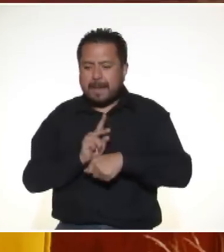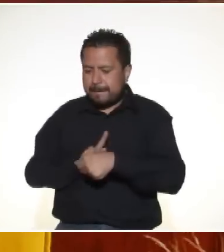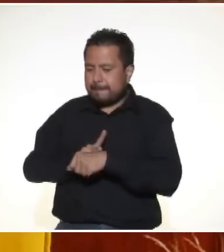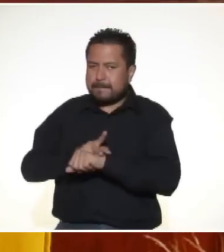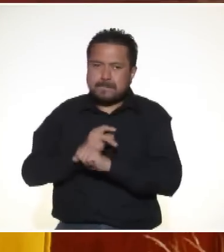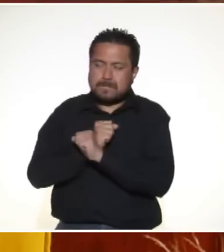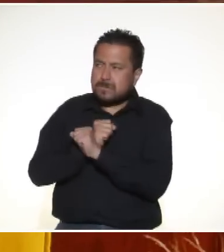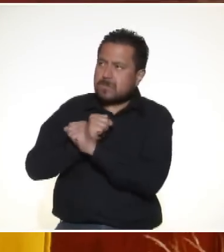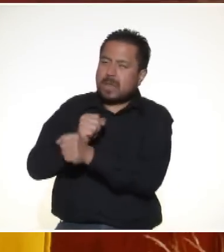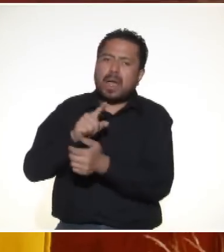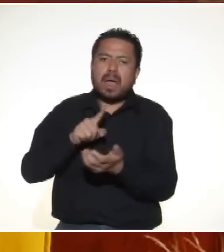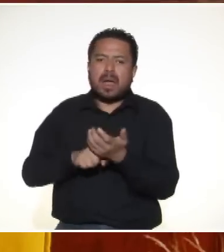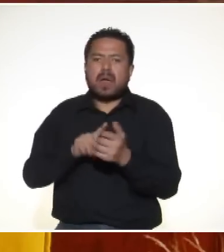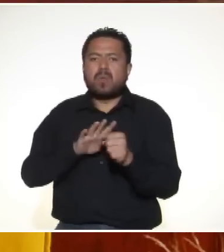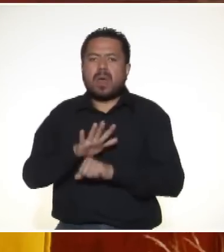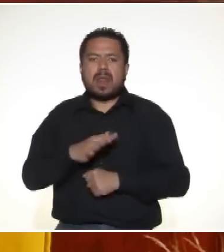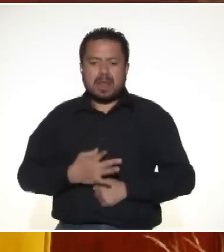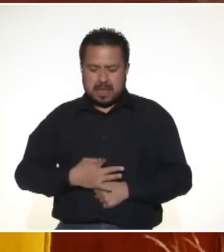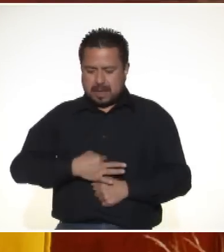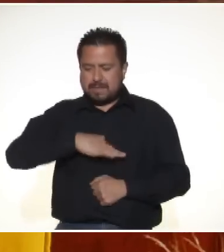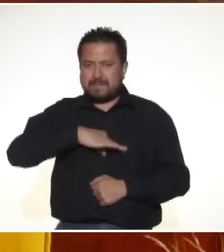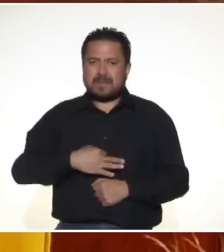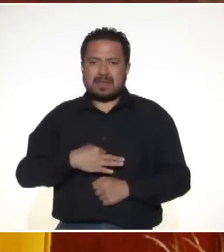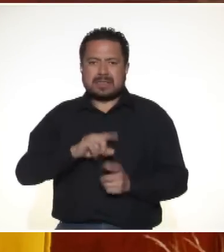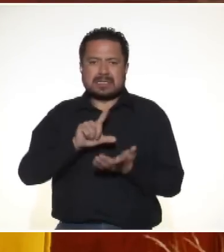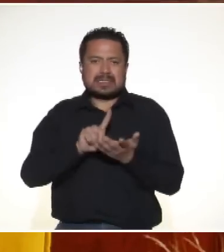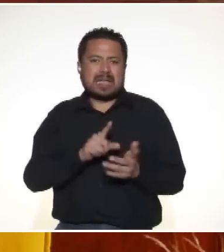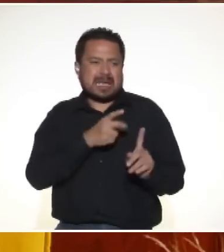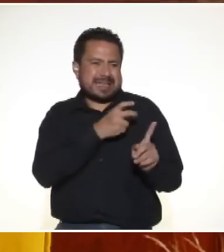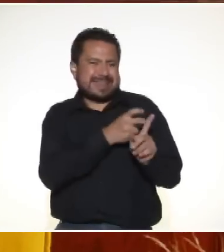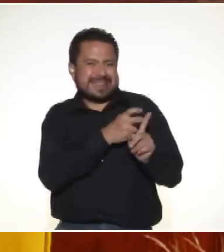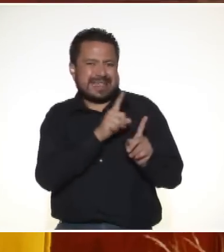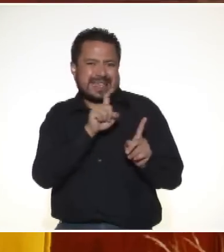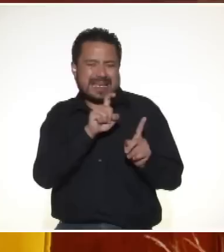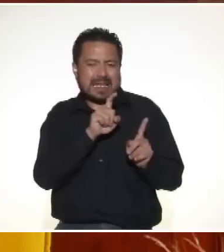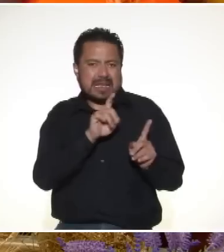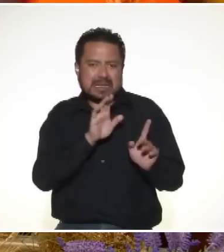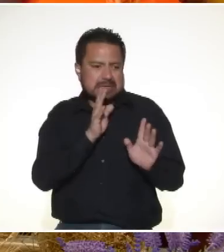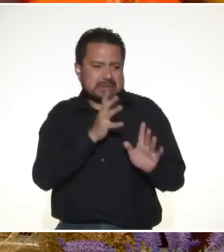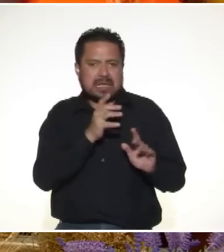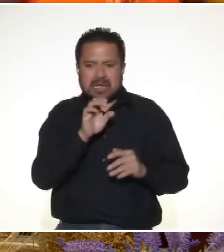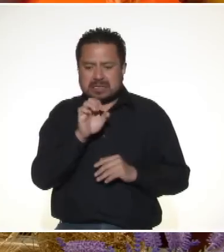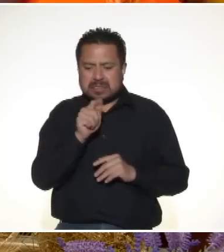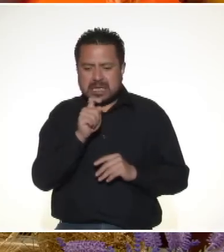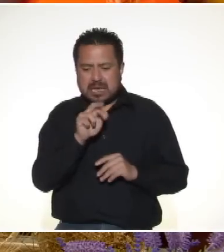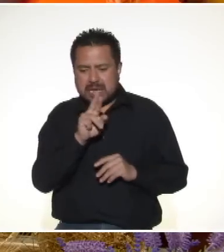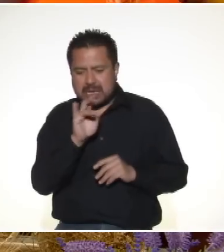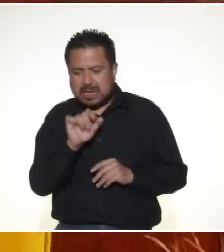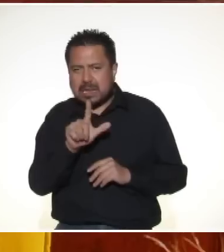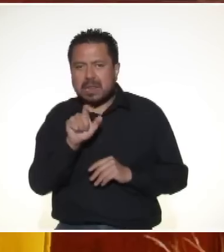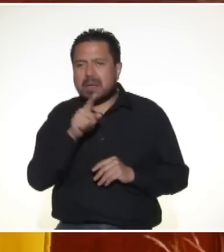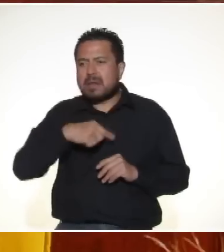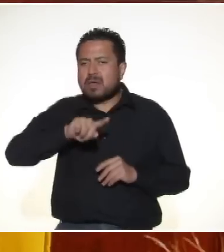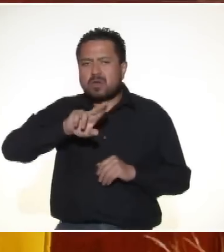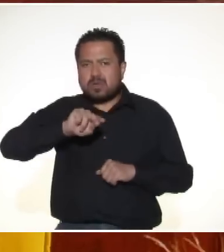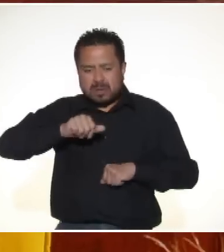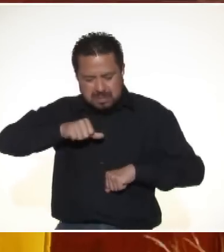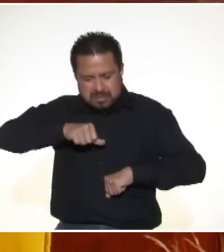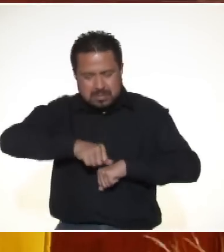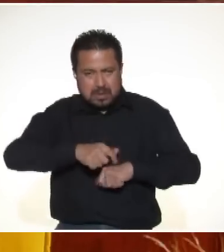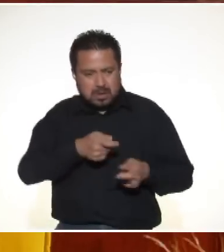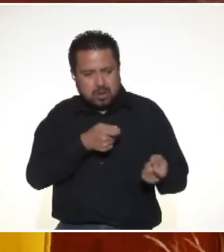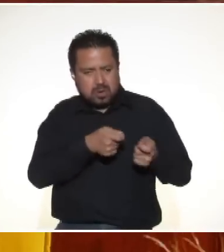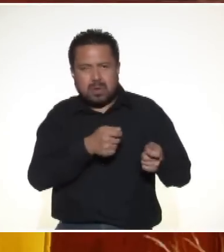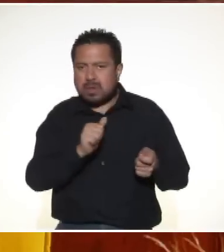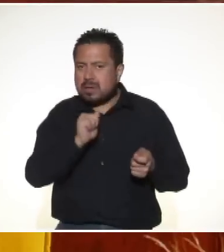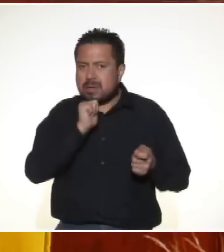está protegiendo de una infección. Ese líquido está estéril mientras nosotros no lo piquemos y no lo